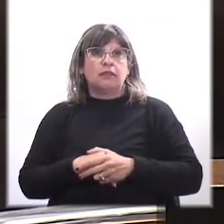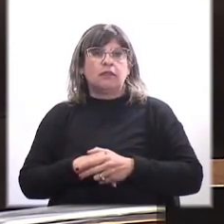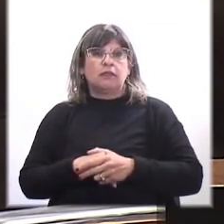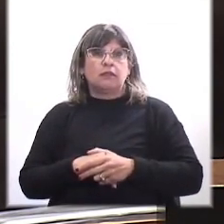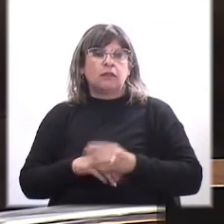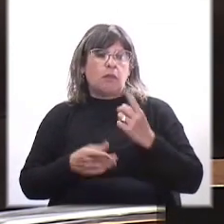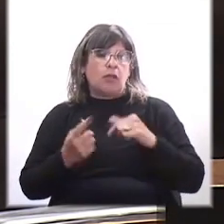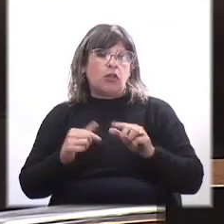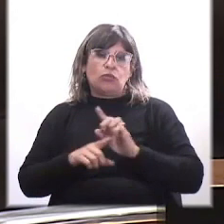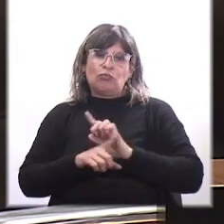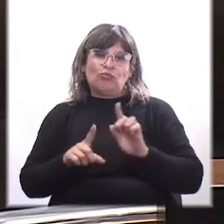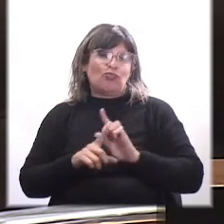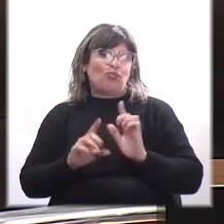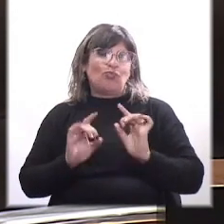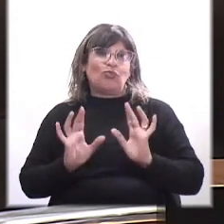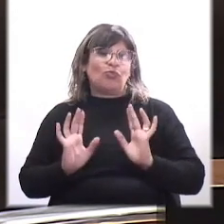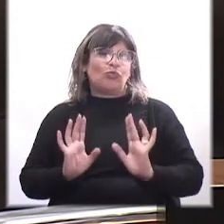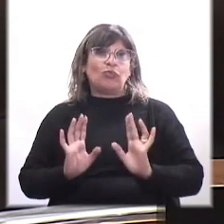Pero no solo